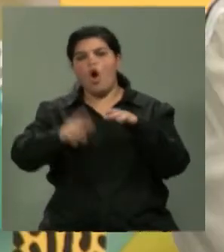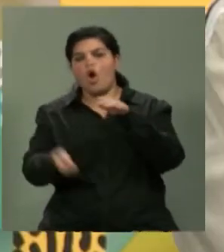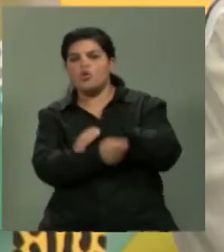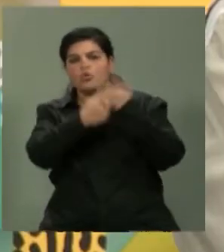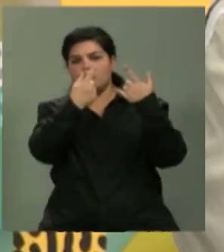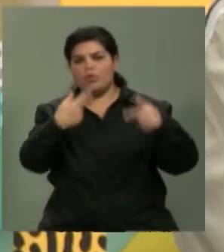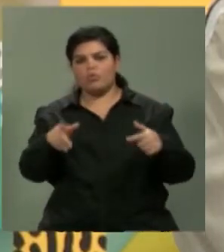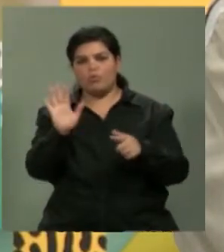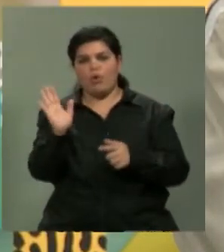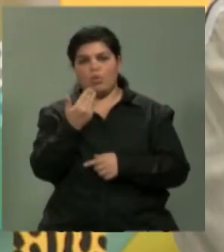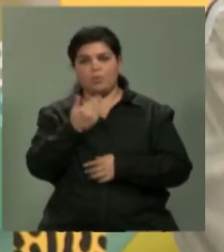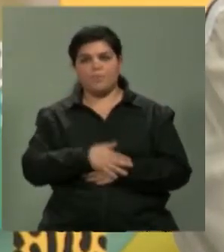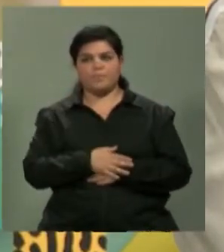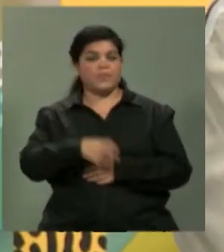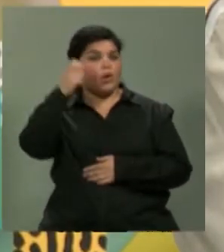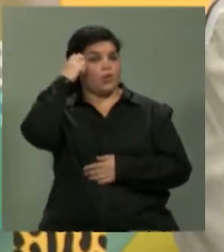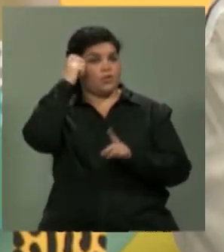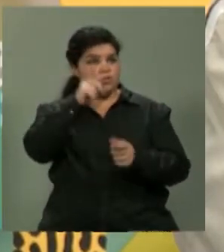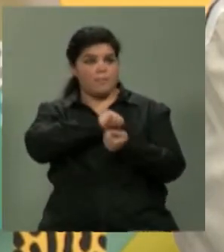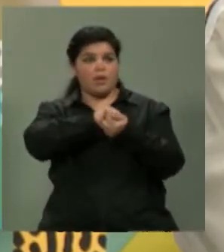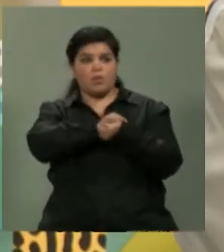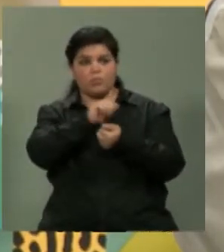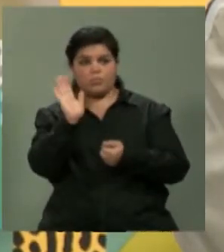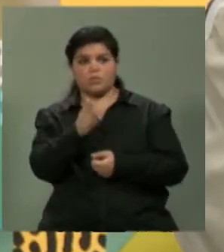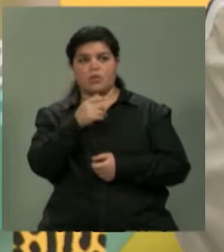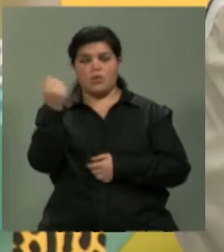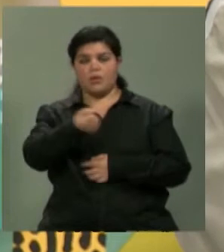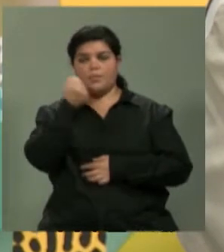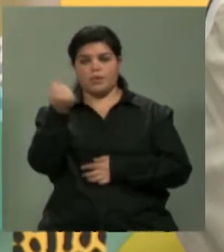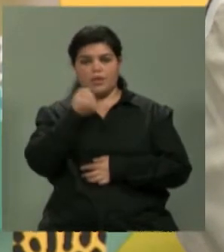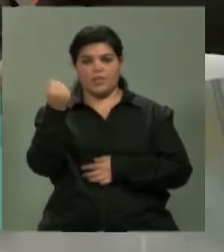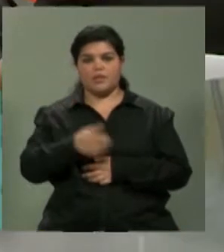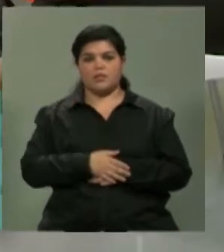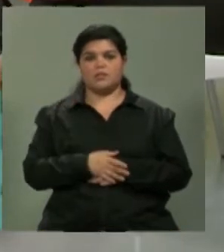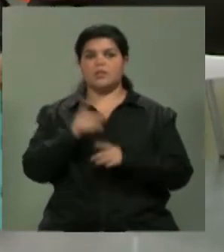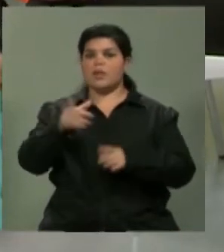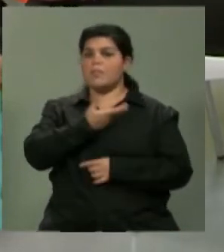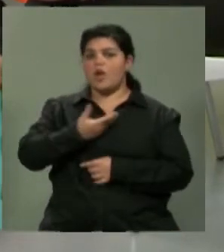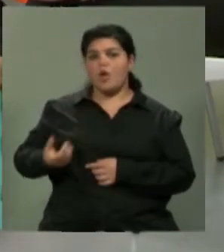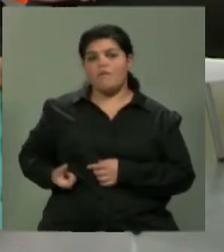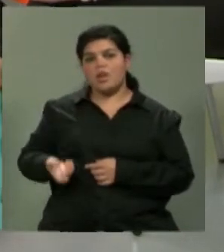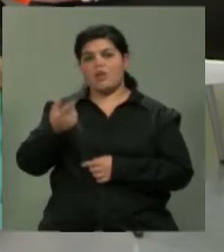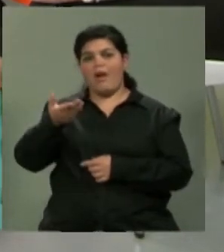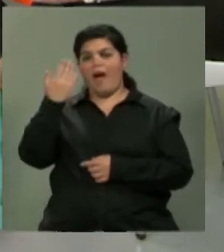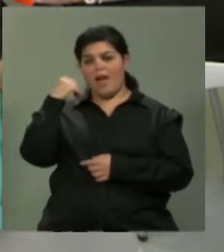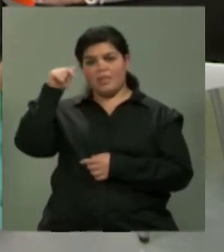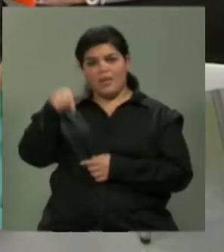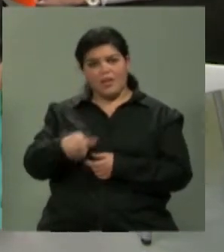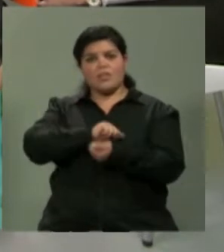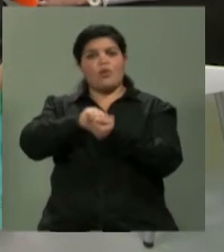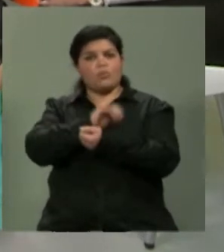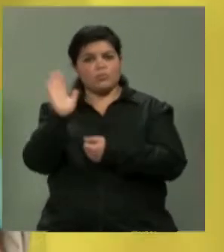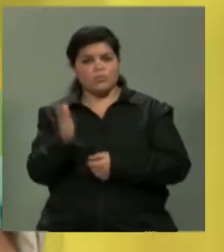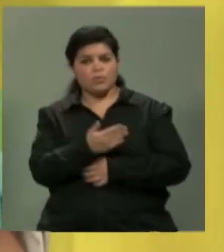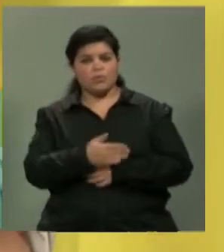tenido apoyos corruptos ahora últimamente importantes. Y nos gobiernan corruptos del anterior y de este, así que imagínate. Está muy politizado,